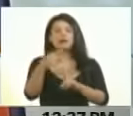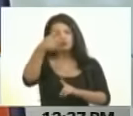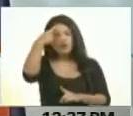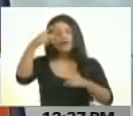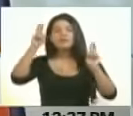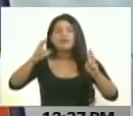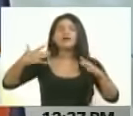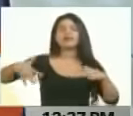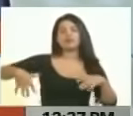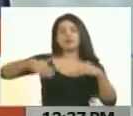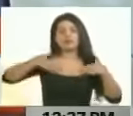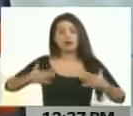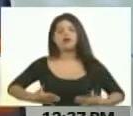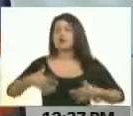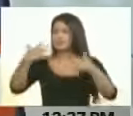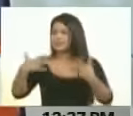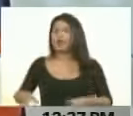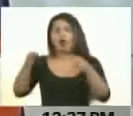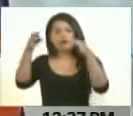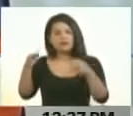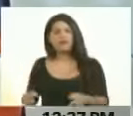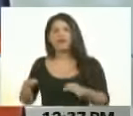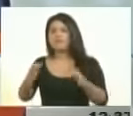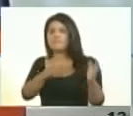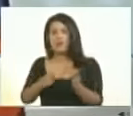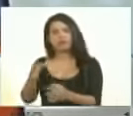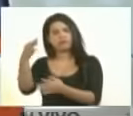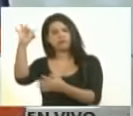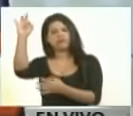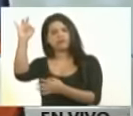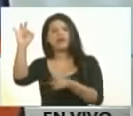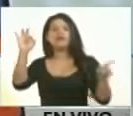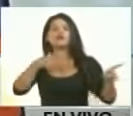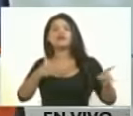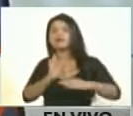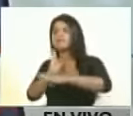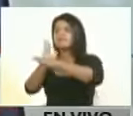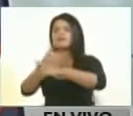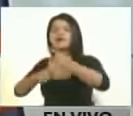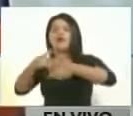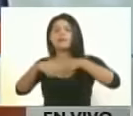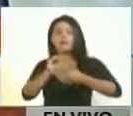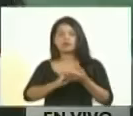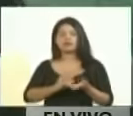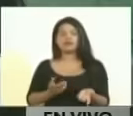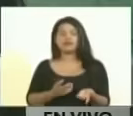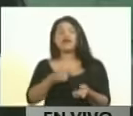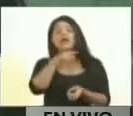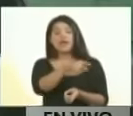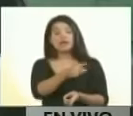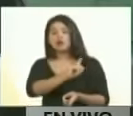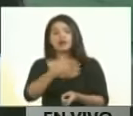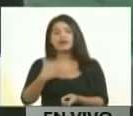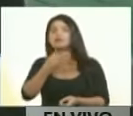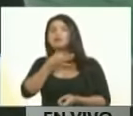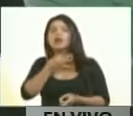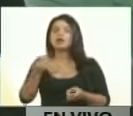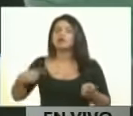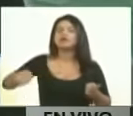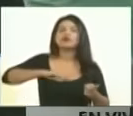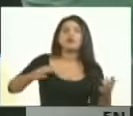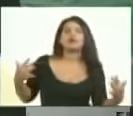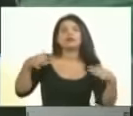de derechos humanos, nuestro modelo de integración, de unión con los otros países, la construcción de la patria grande que